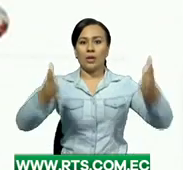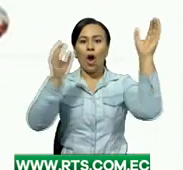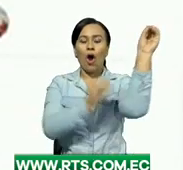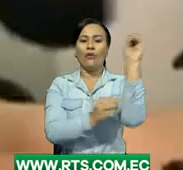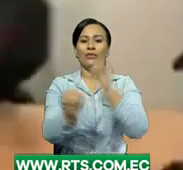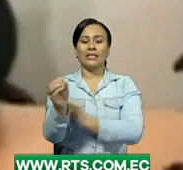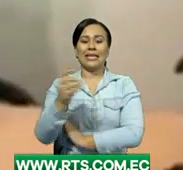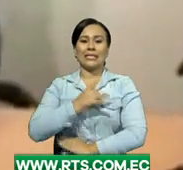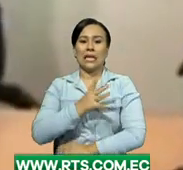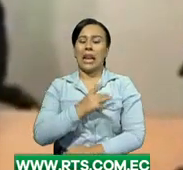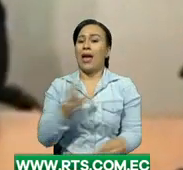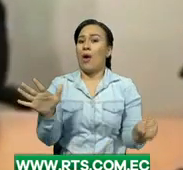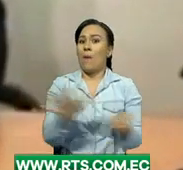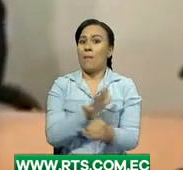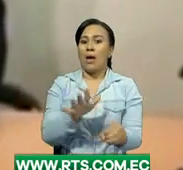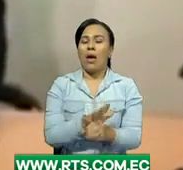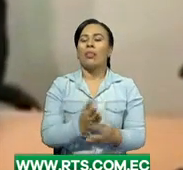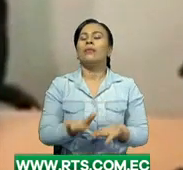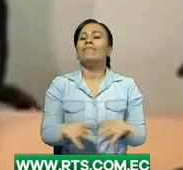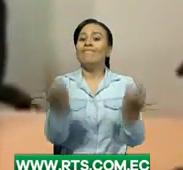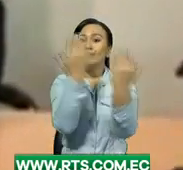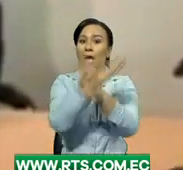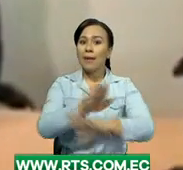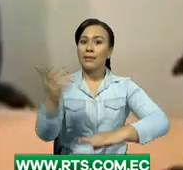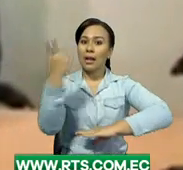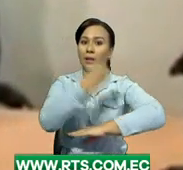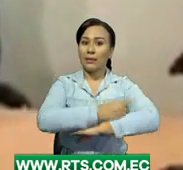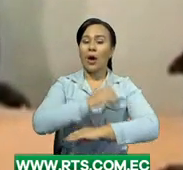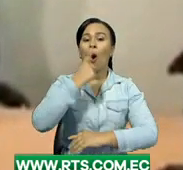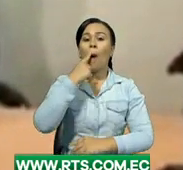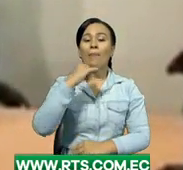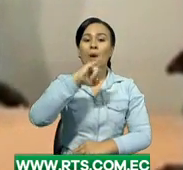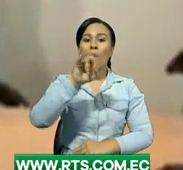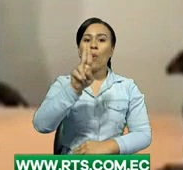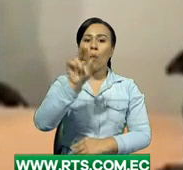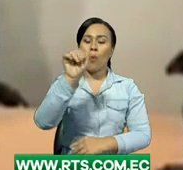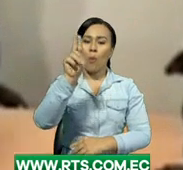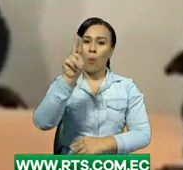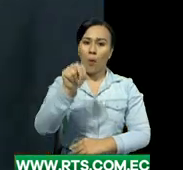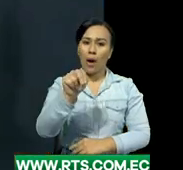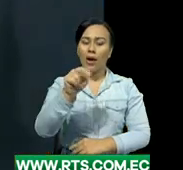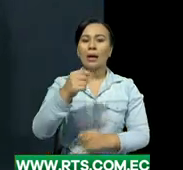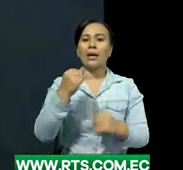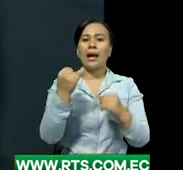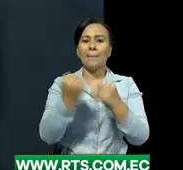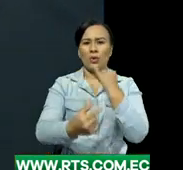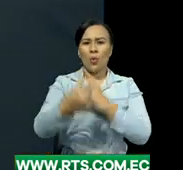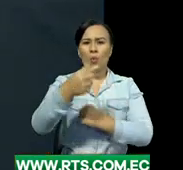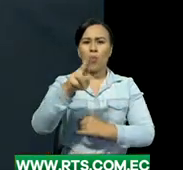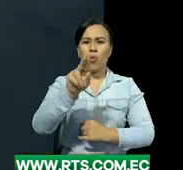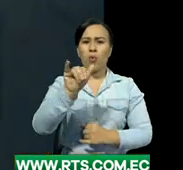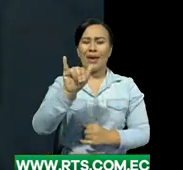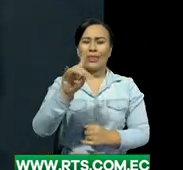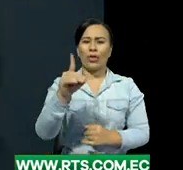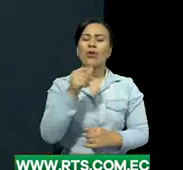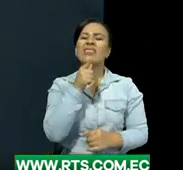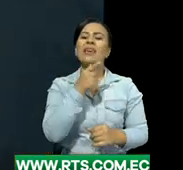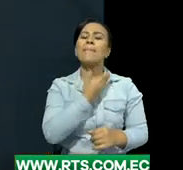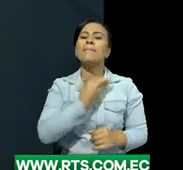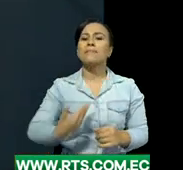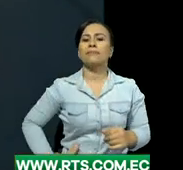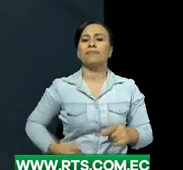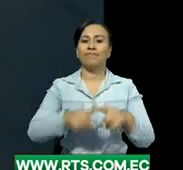huéspedes. Sin embargo, casi concluyendo el día, Juan Guaidó volvió a expresarse por redes sociales, en donde